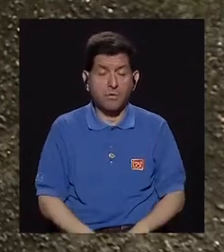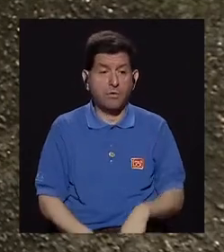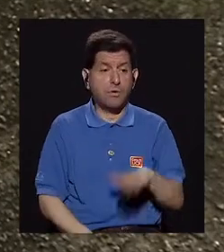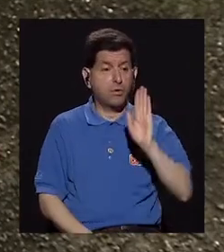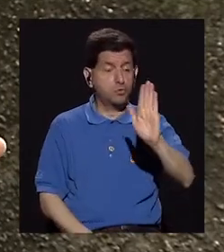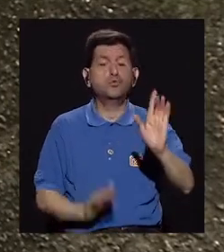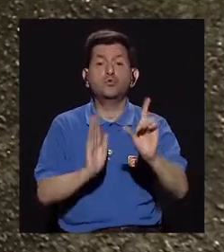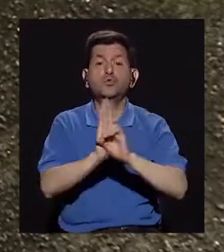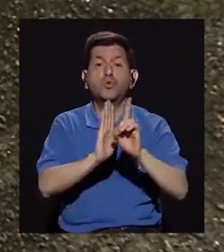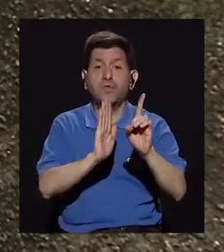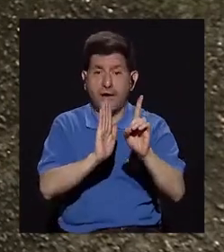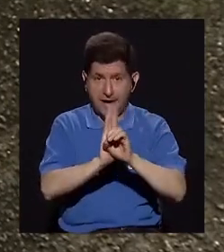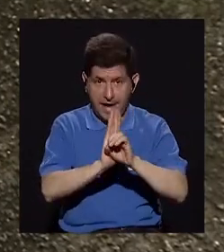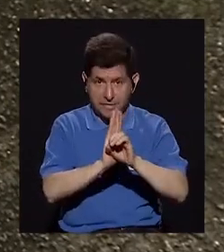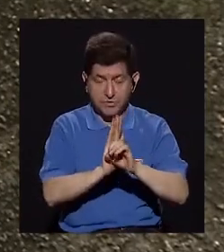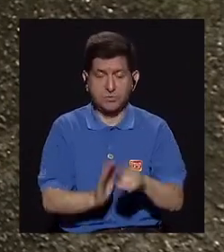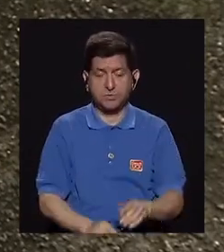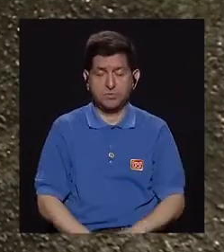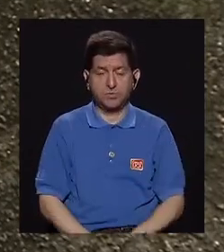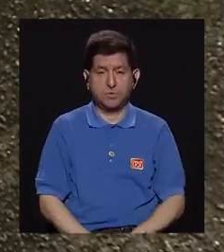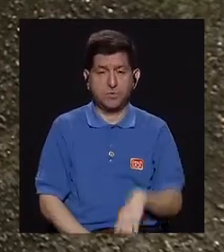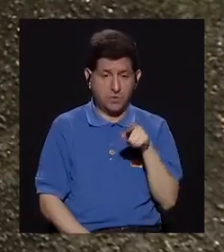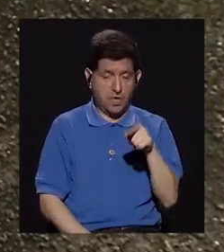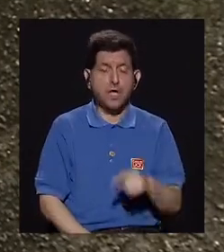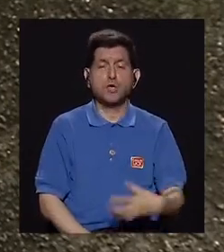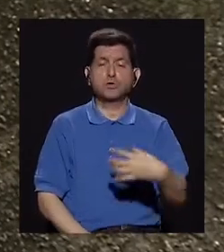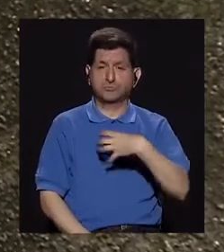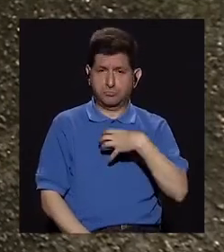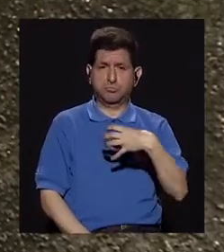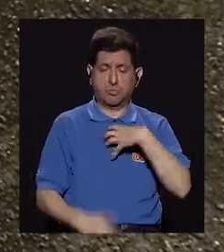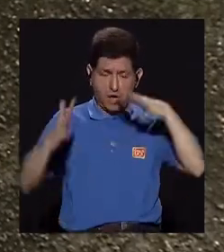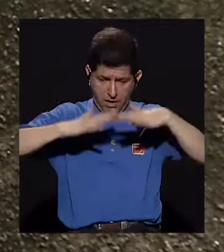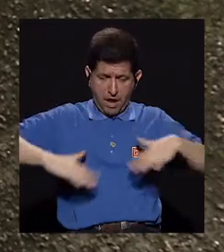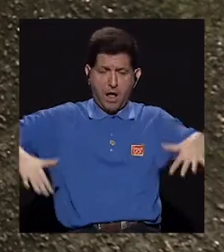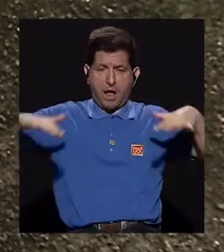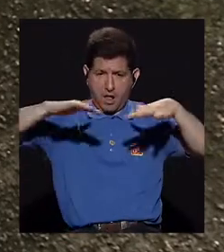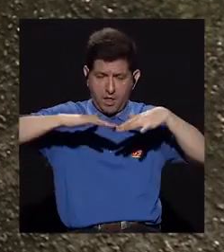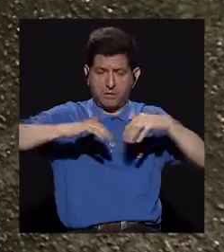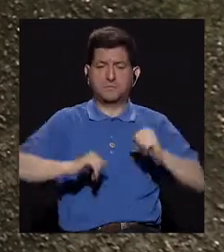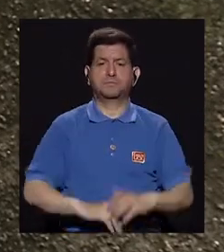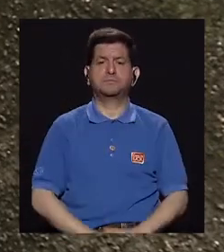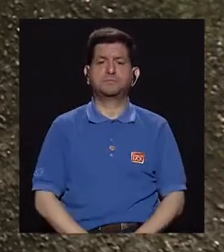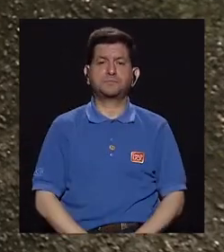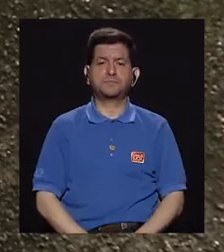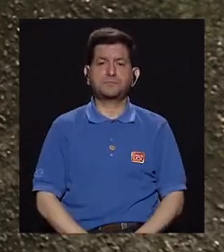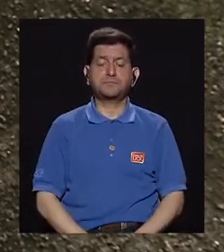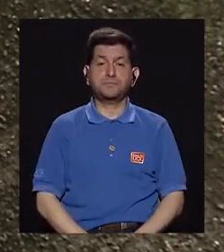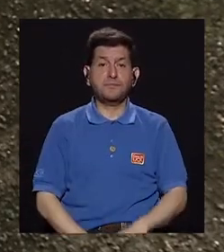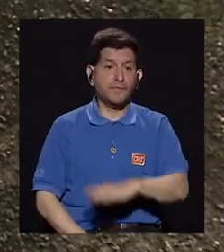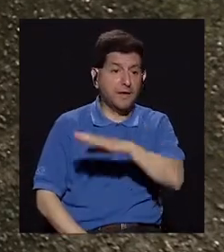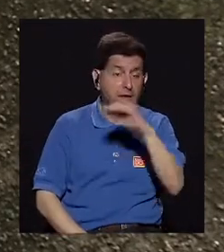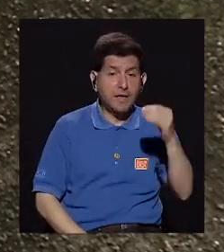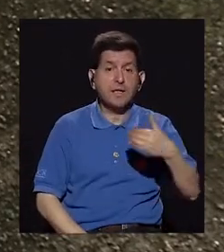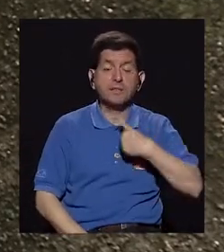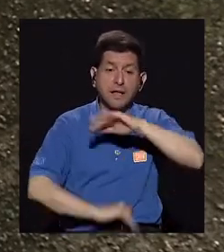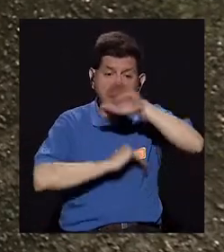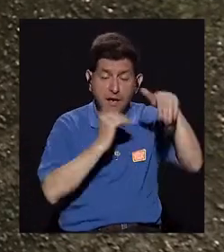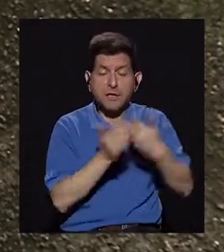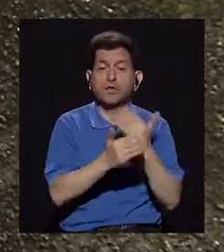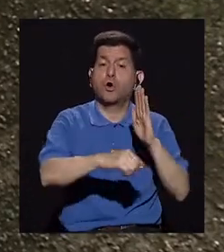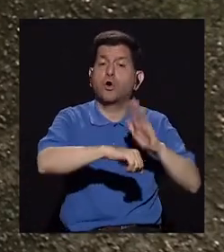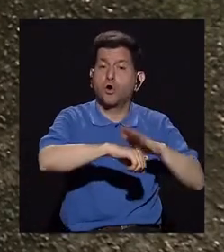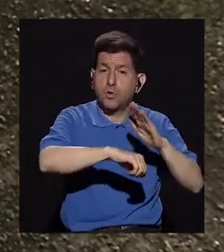un derecho, en su derecho de hacerlo y en su derecho de reclamar esos espacios y por otro lado que tienen todo